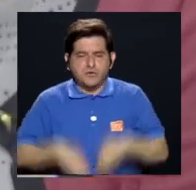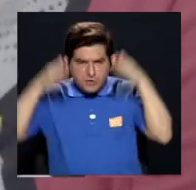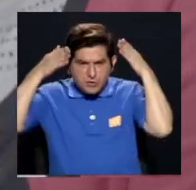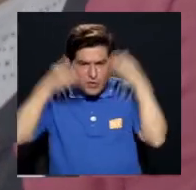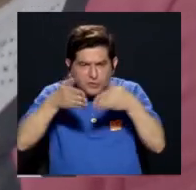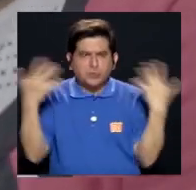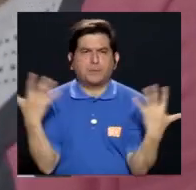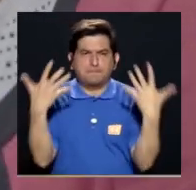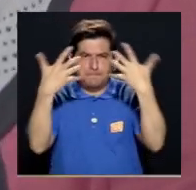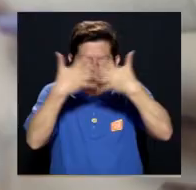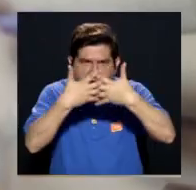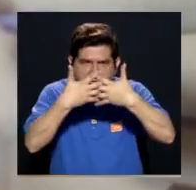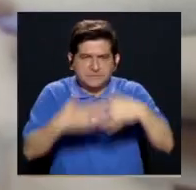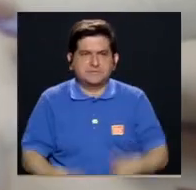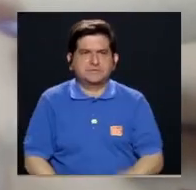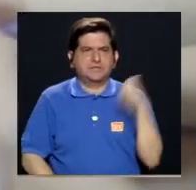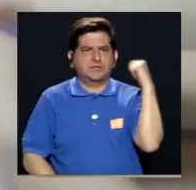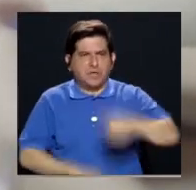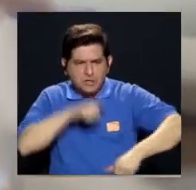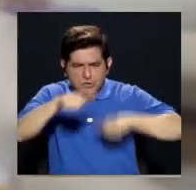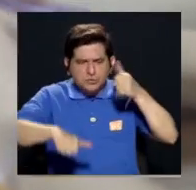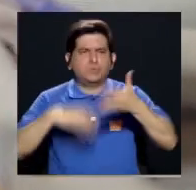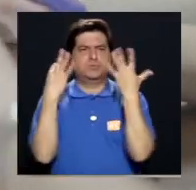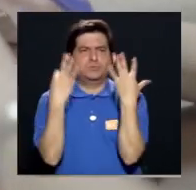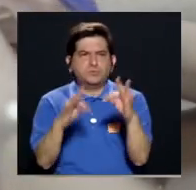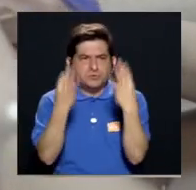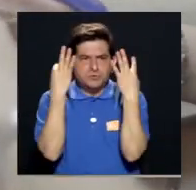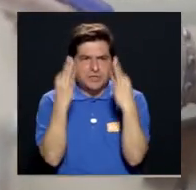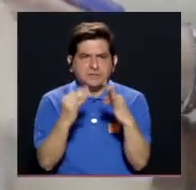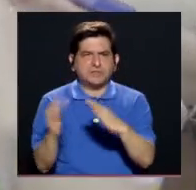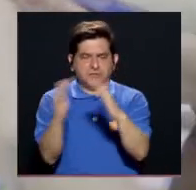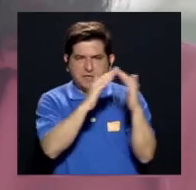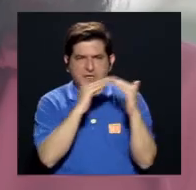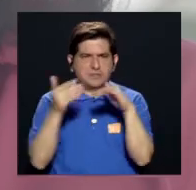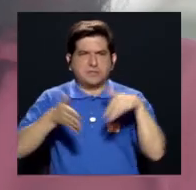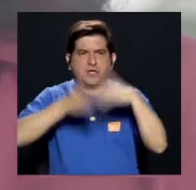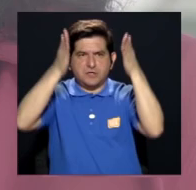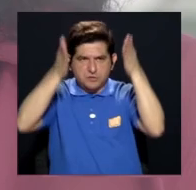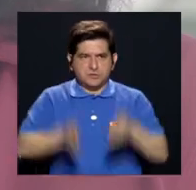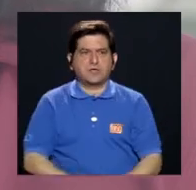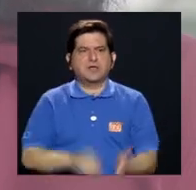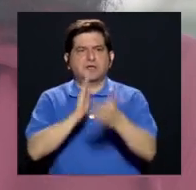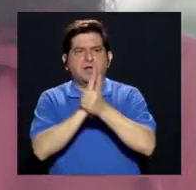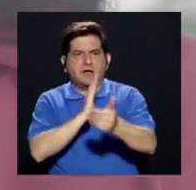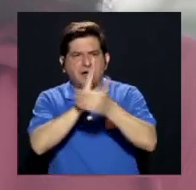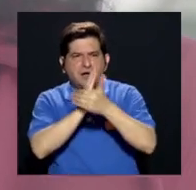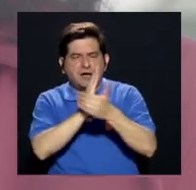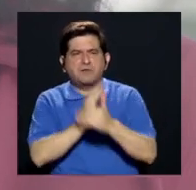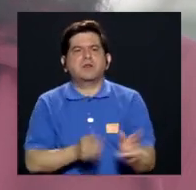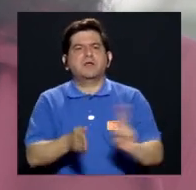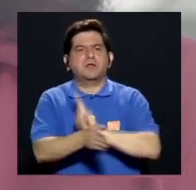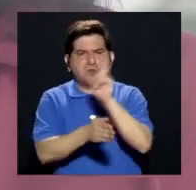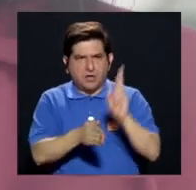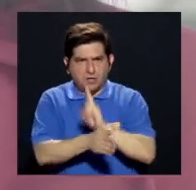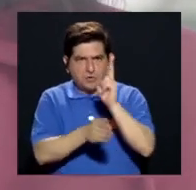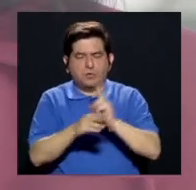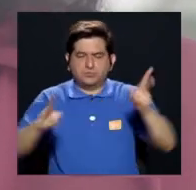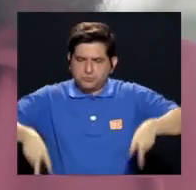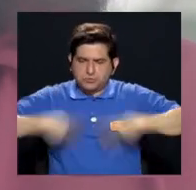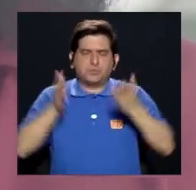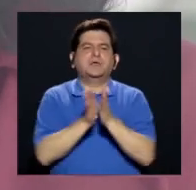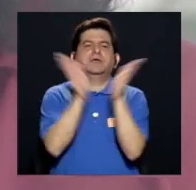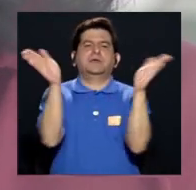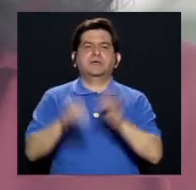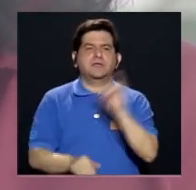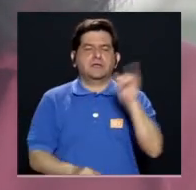en una combinación de esfuerzos que pretende darle a esta población estudiantil habilidades que les sean útiles en la vida en